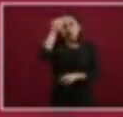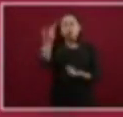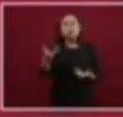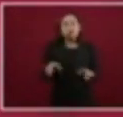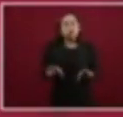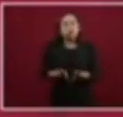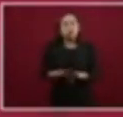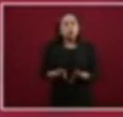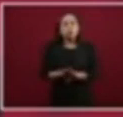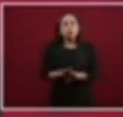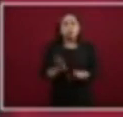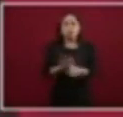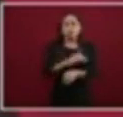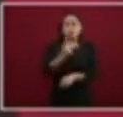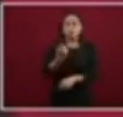que el que tiene